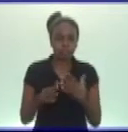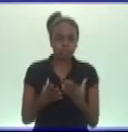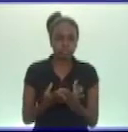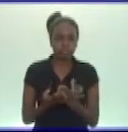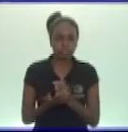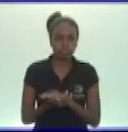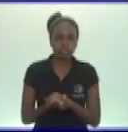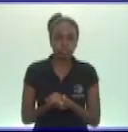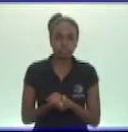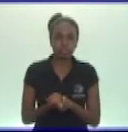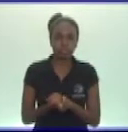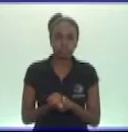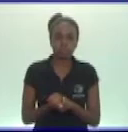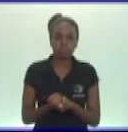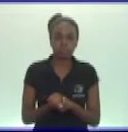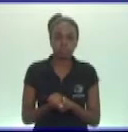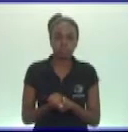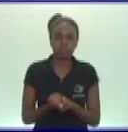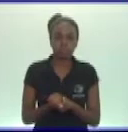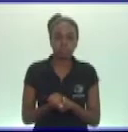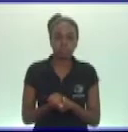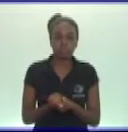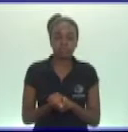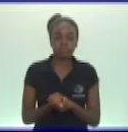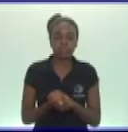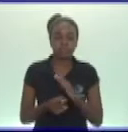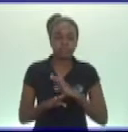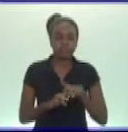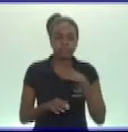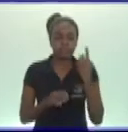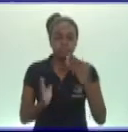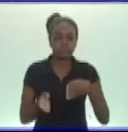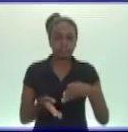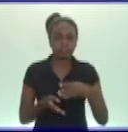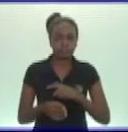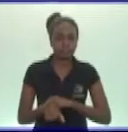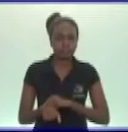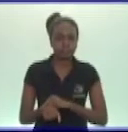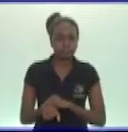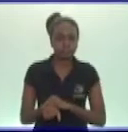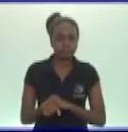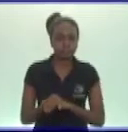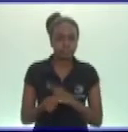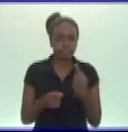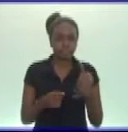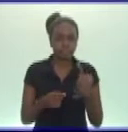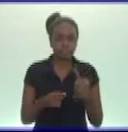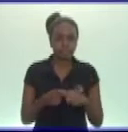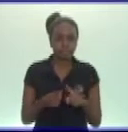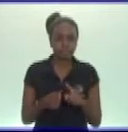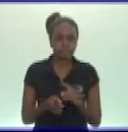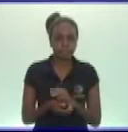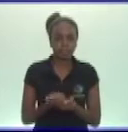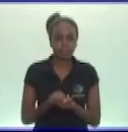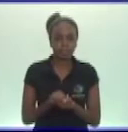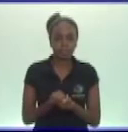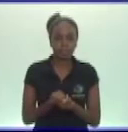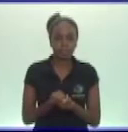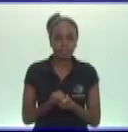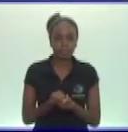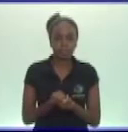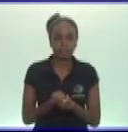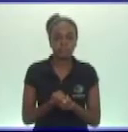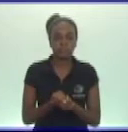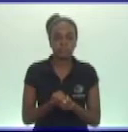dormido, que ya se ha muerto tu raza. Y en el último inciso, que el oro envileciera al hombre,